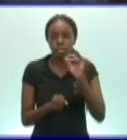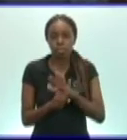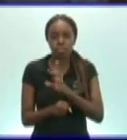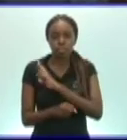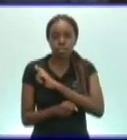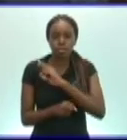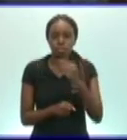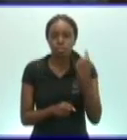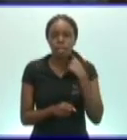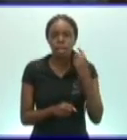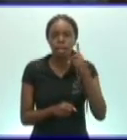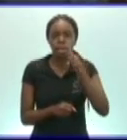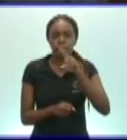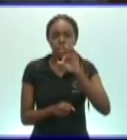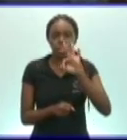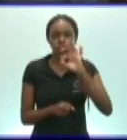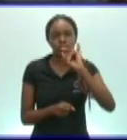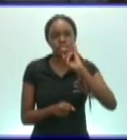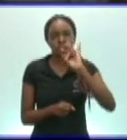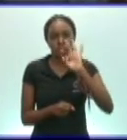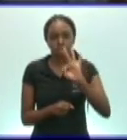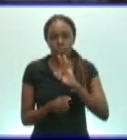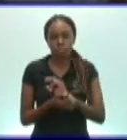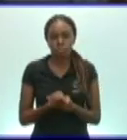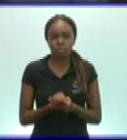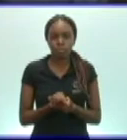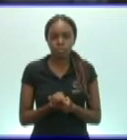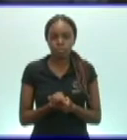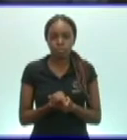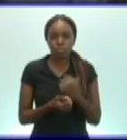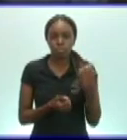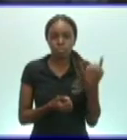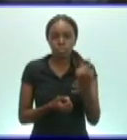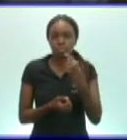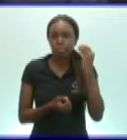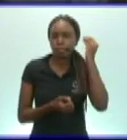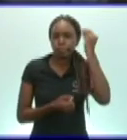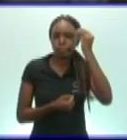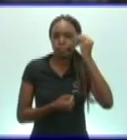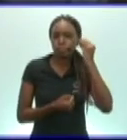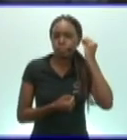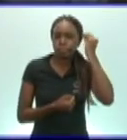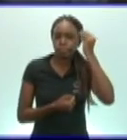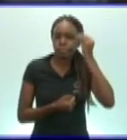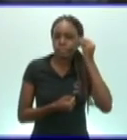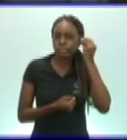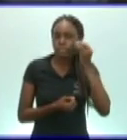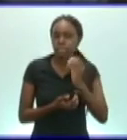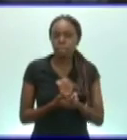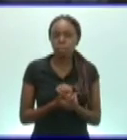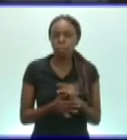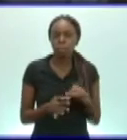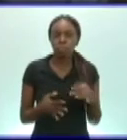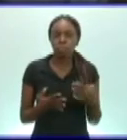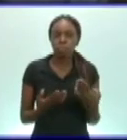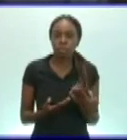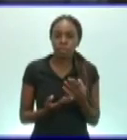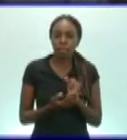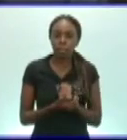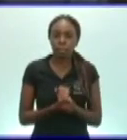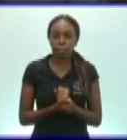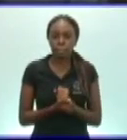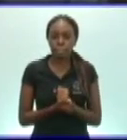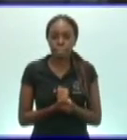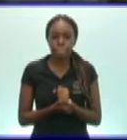el año 1868. A nosotros nos parece que evidentemente ha existido una